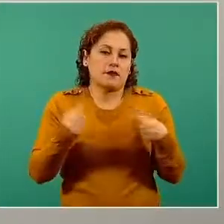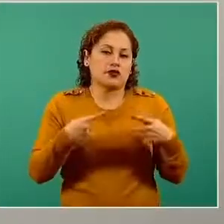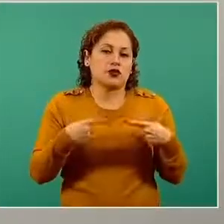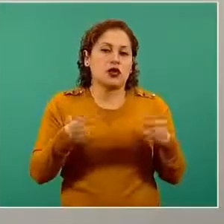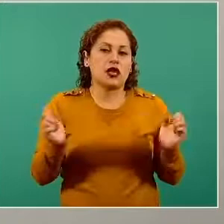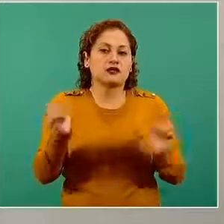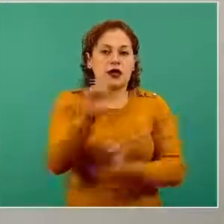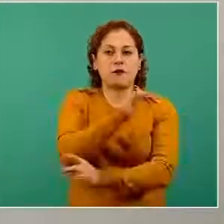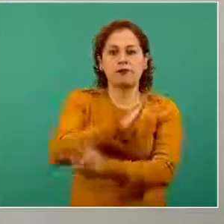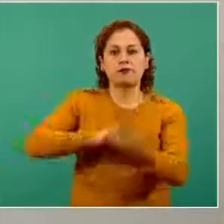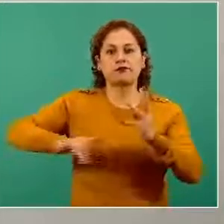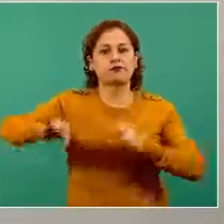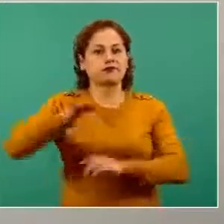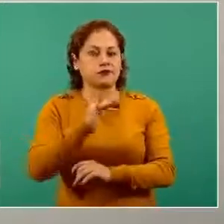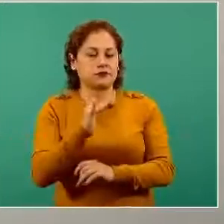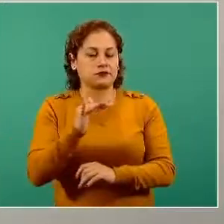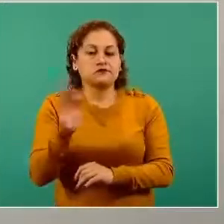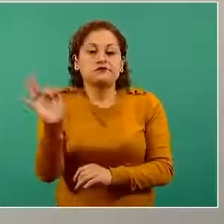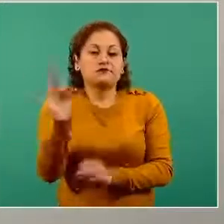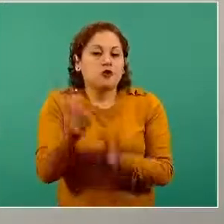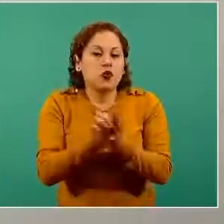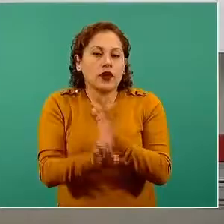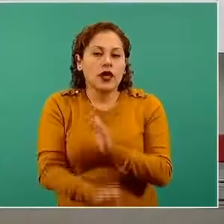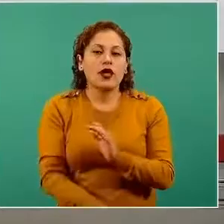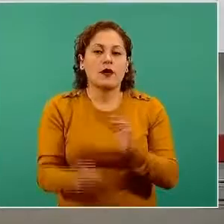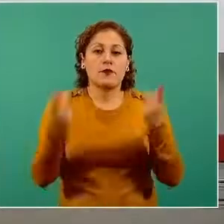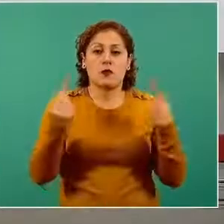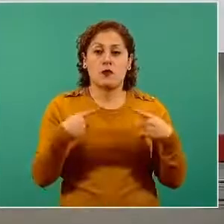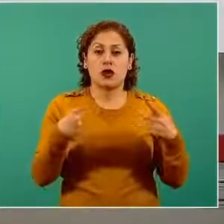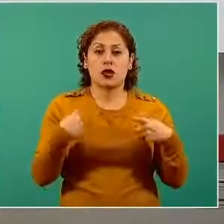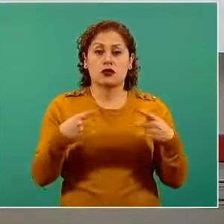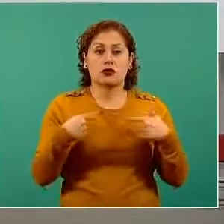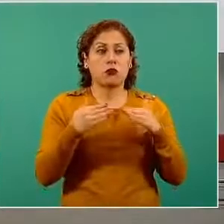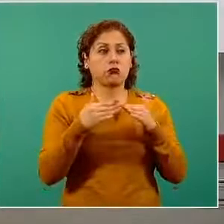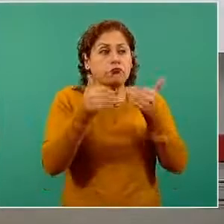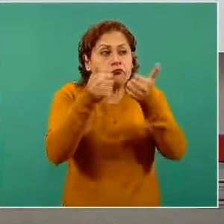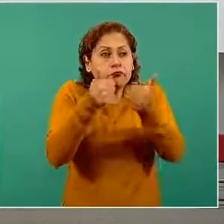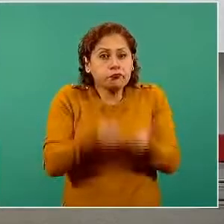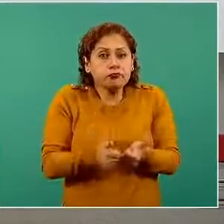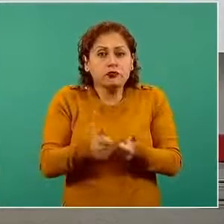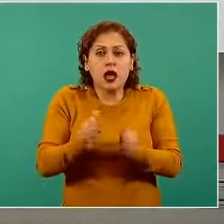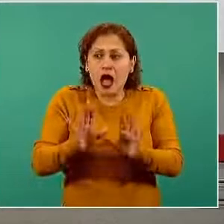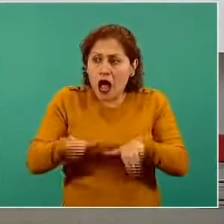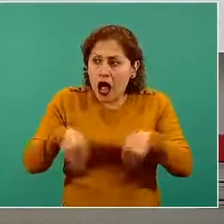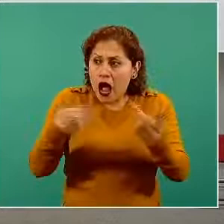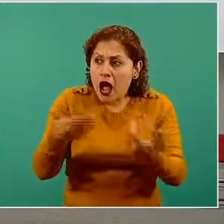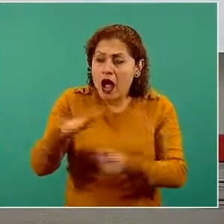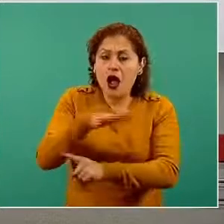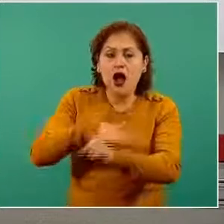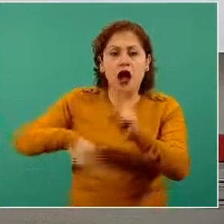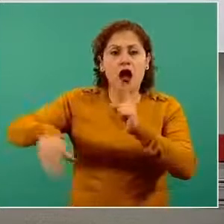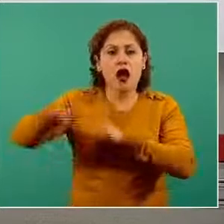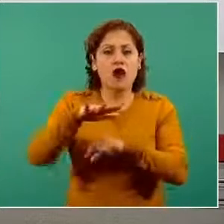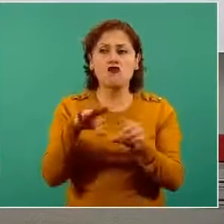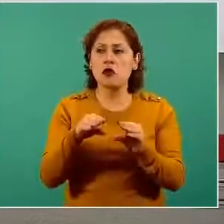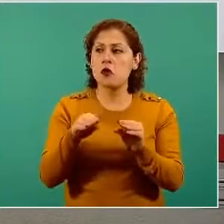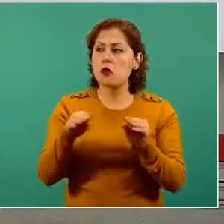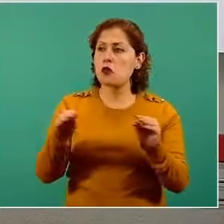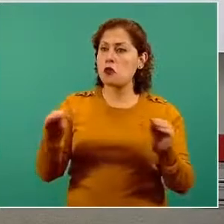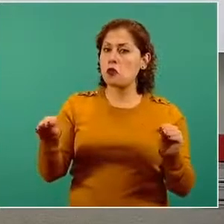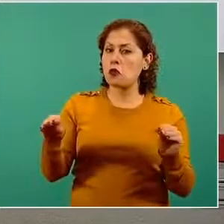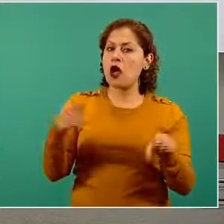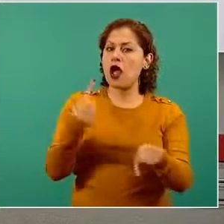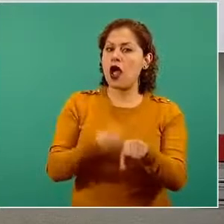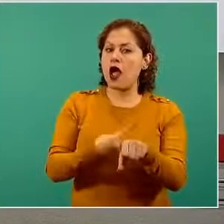personas. Si esta movilidad y interacción disminuye, de seguro disminuye la epidemia. Si esta actividad se